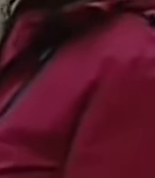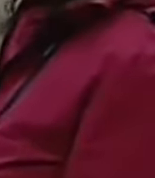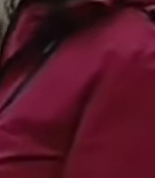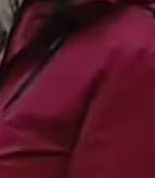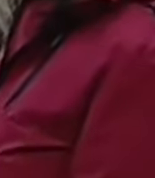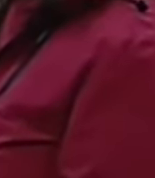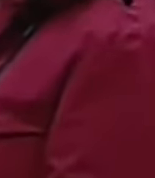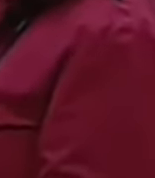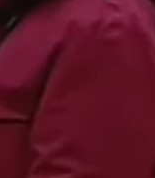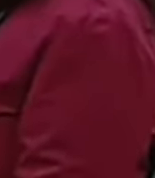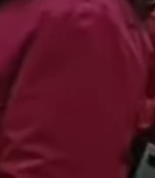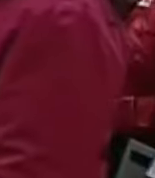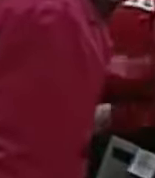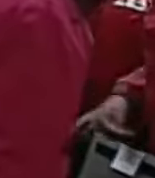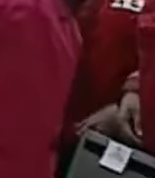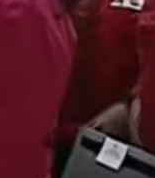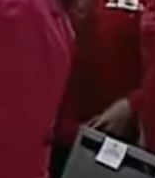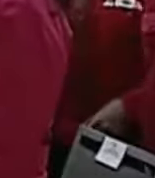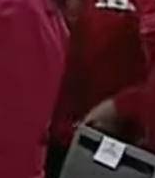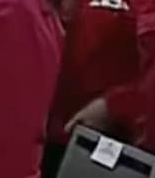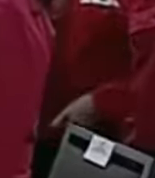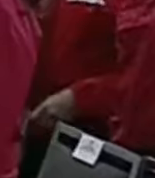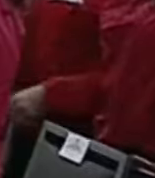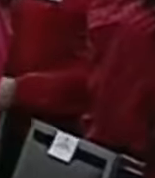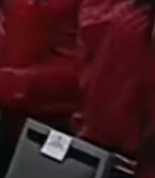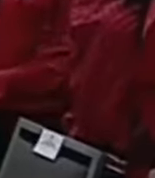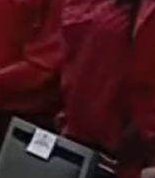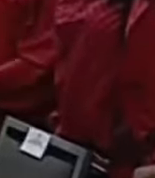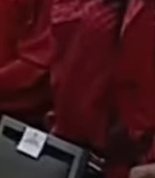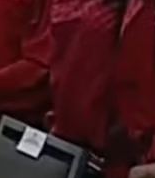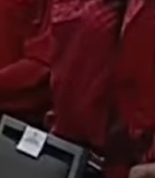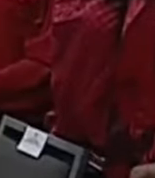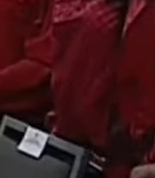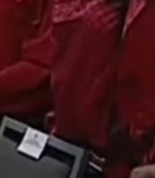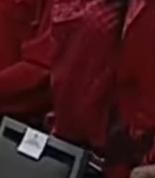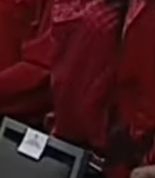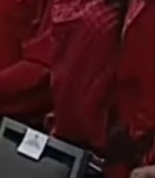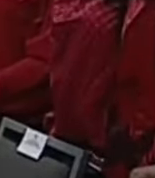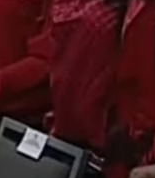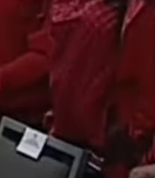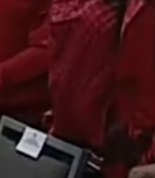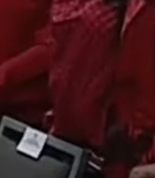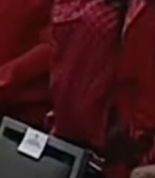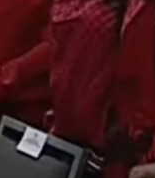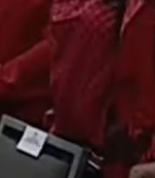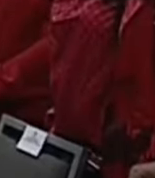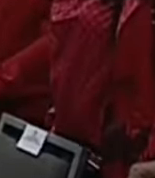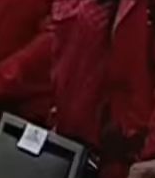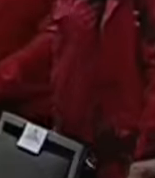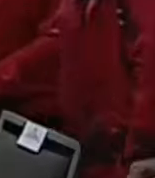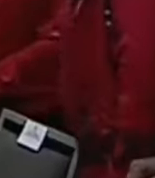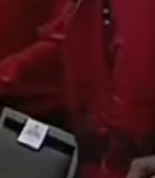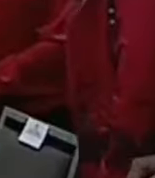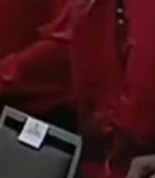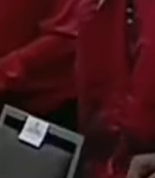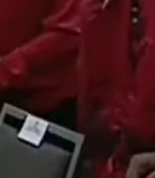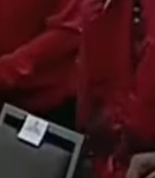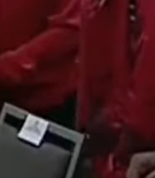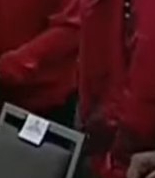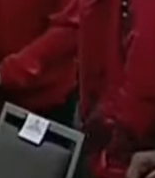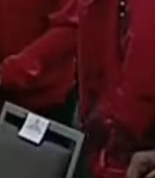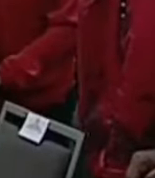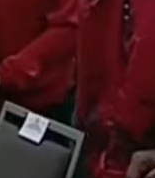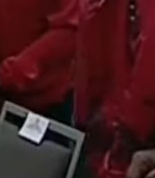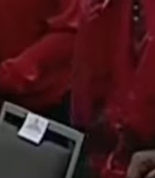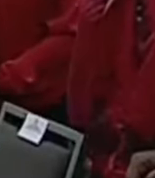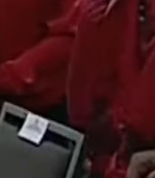mandatario nacional precisaba: estamos librando un camino glorioso con las 5 generaciones de la revolución. En